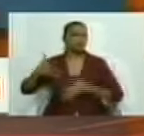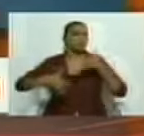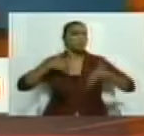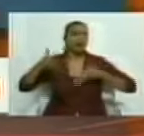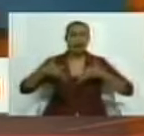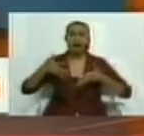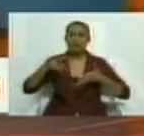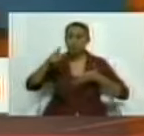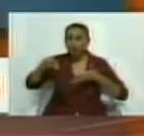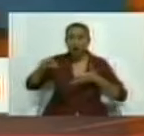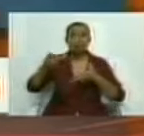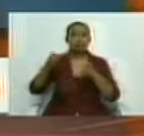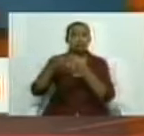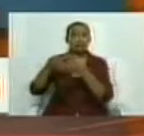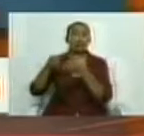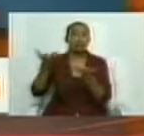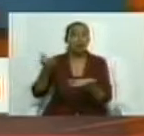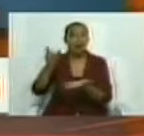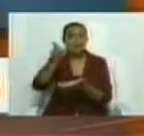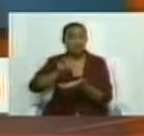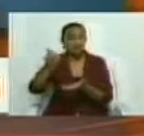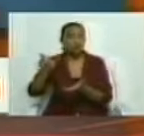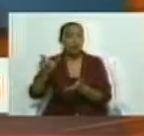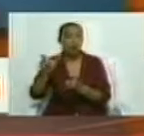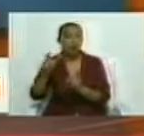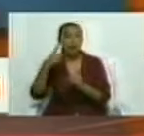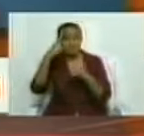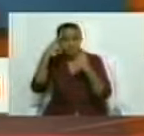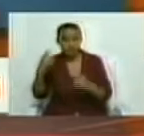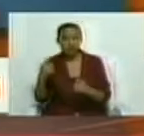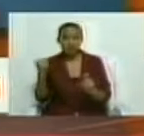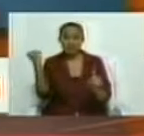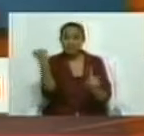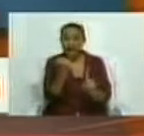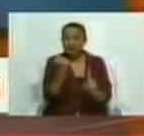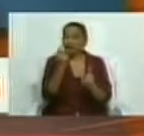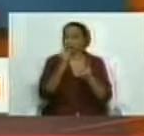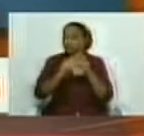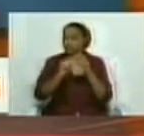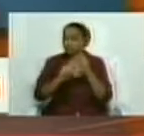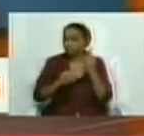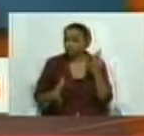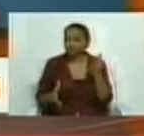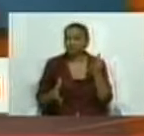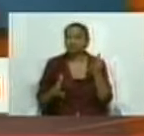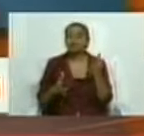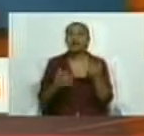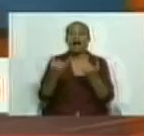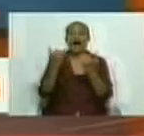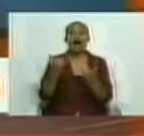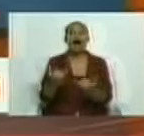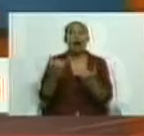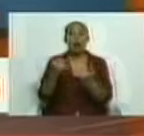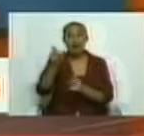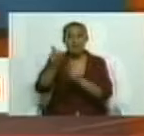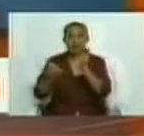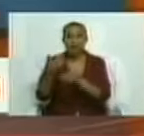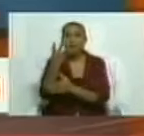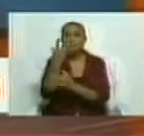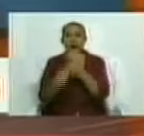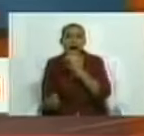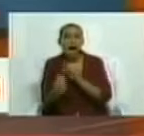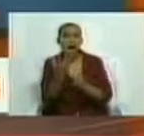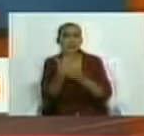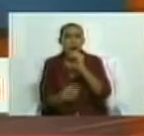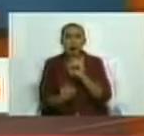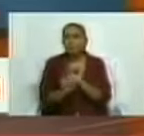desahuciado por criminales por sátrapas que son sus miembros ahora está en el planeta tierra señores